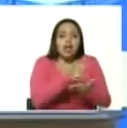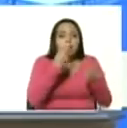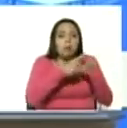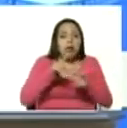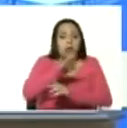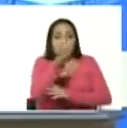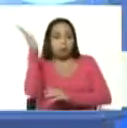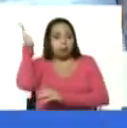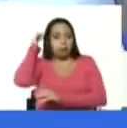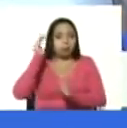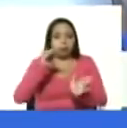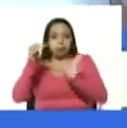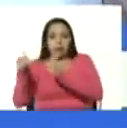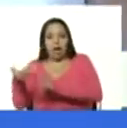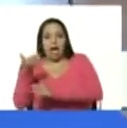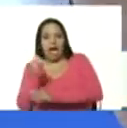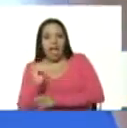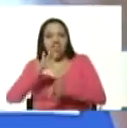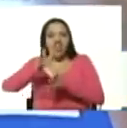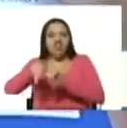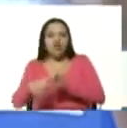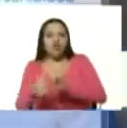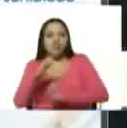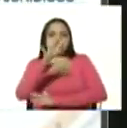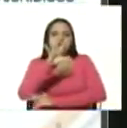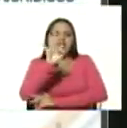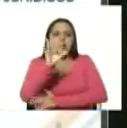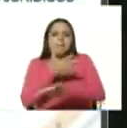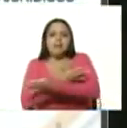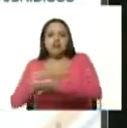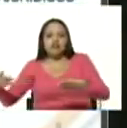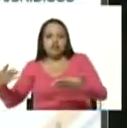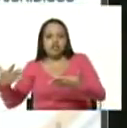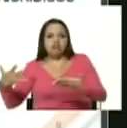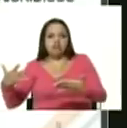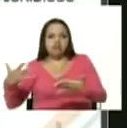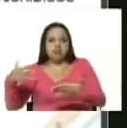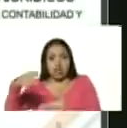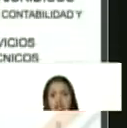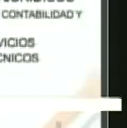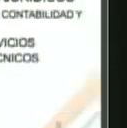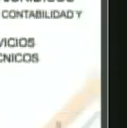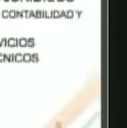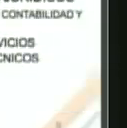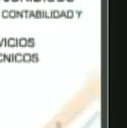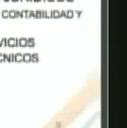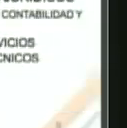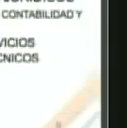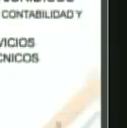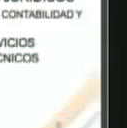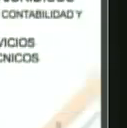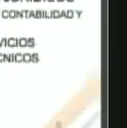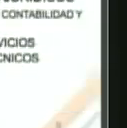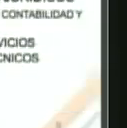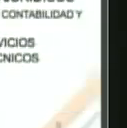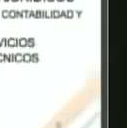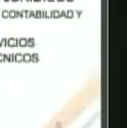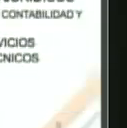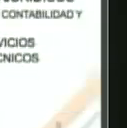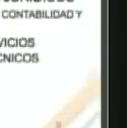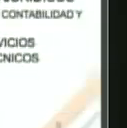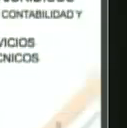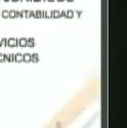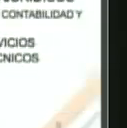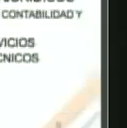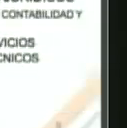parte participas en el robo brutal de $53 millones, que es decir lo menos, que es lo que estamos mostrando como pruebas